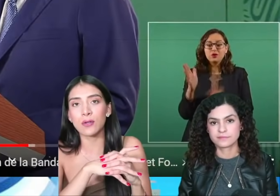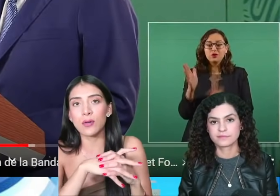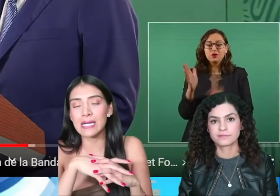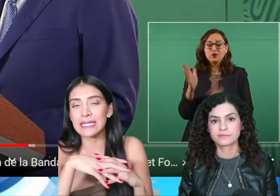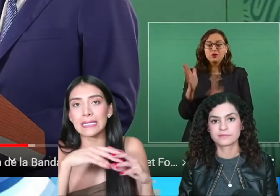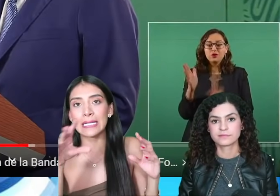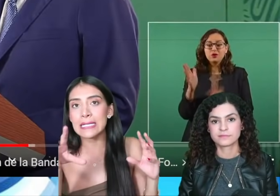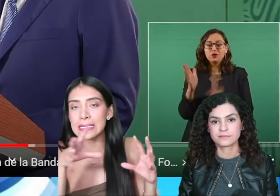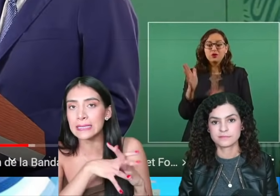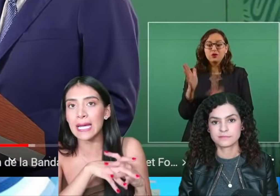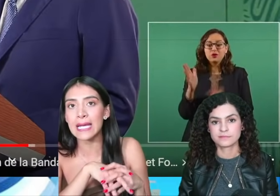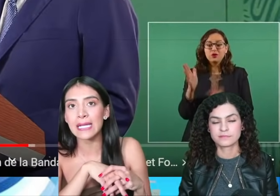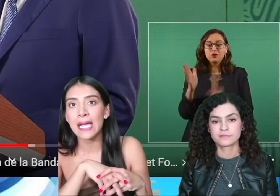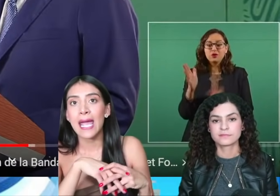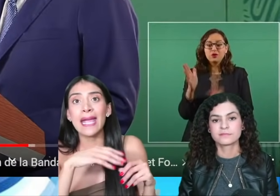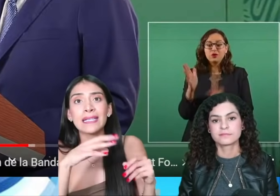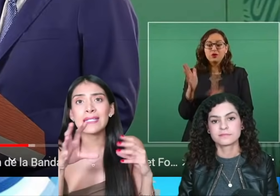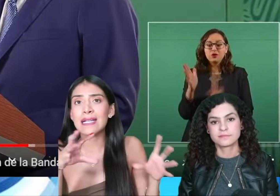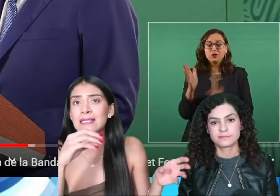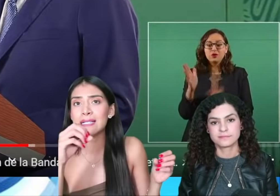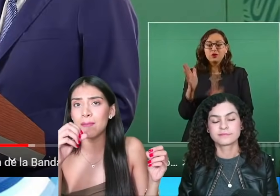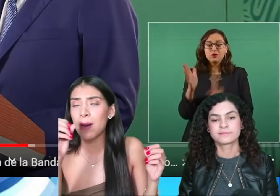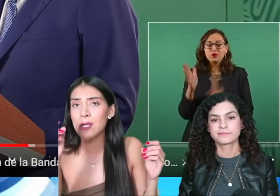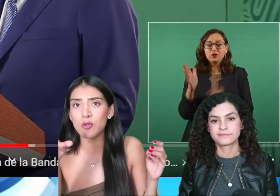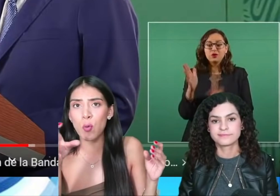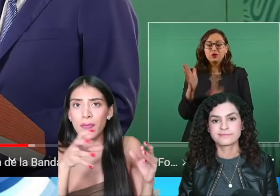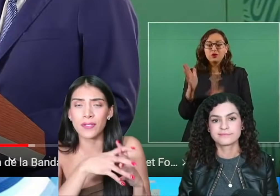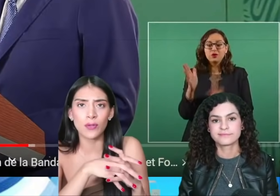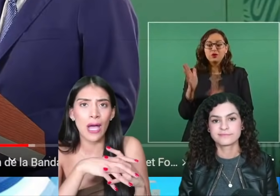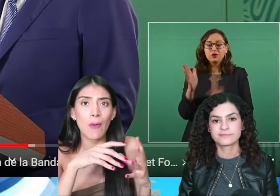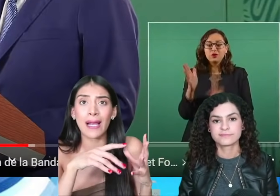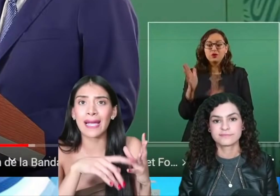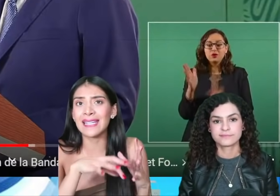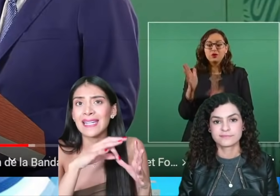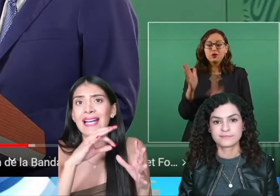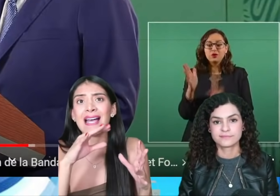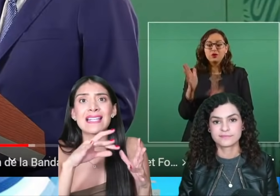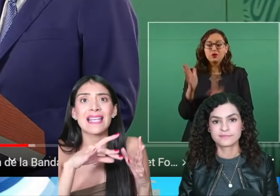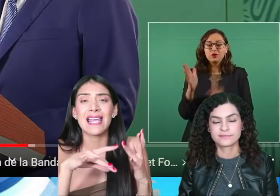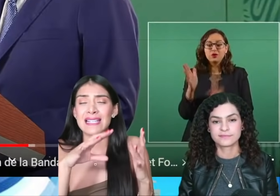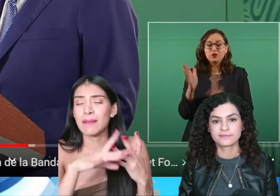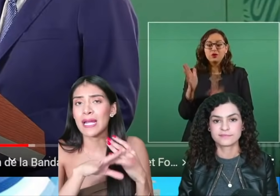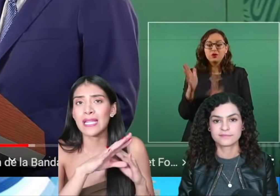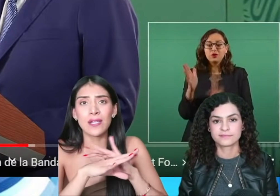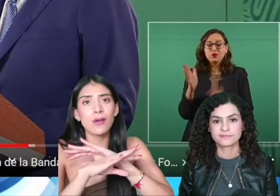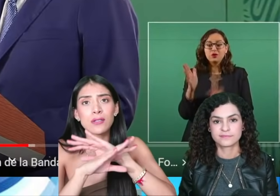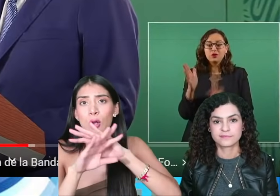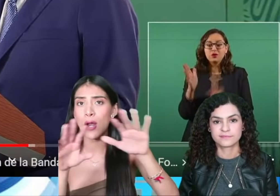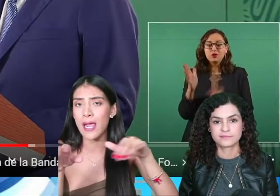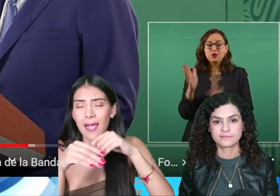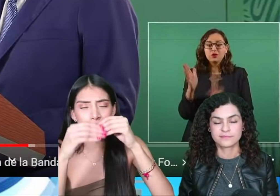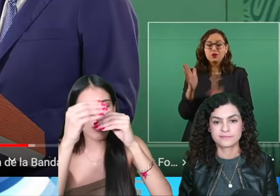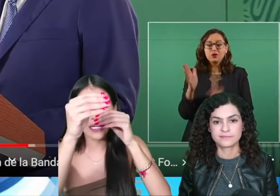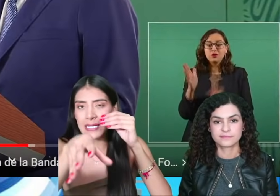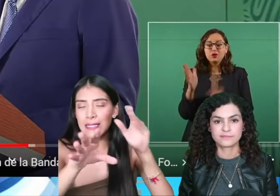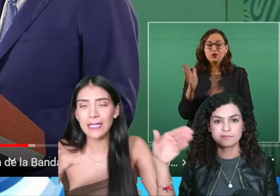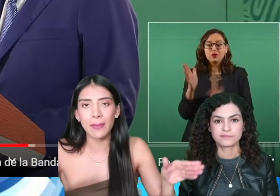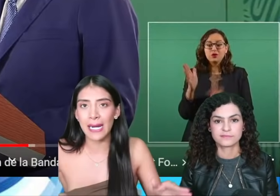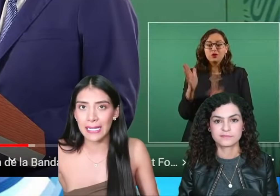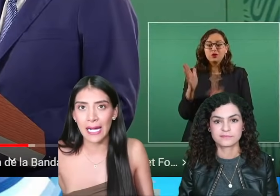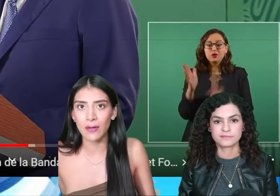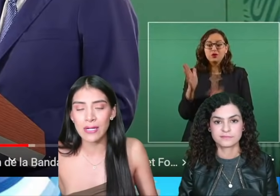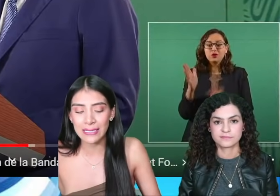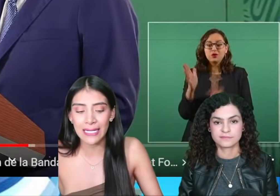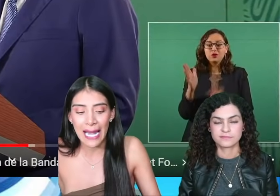ciertas cosas ilícitas, etc, etc, y para sus cuates, ¿no? Aguacateras, sembradíos, lo que se necesita